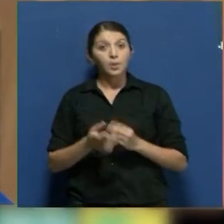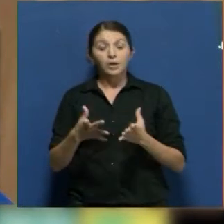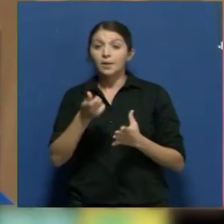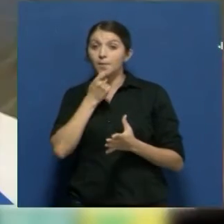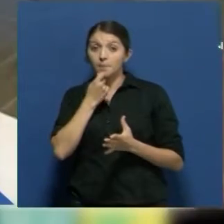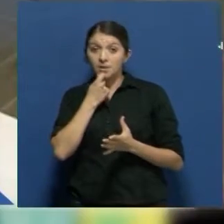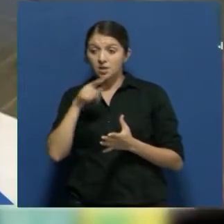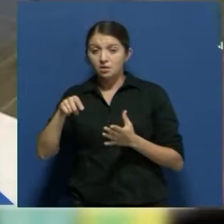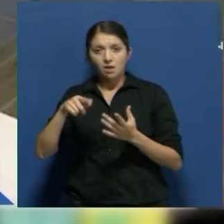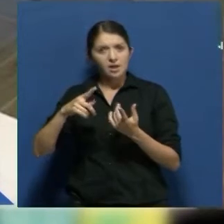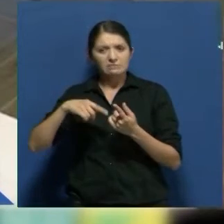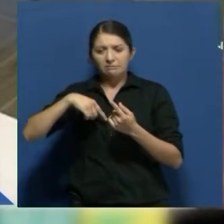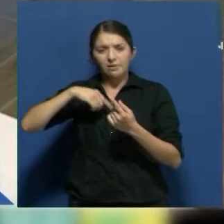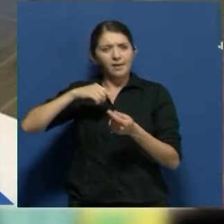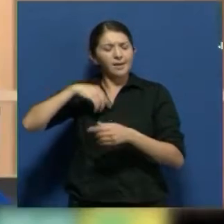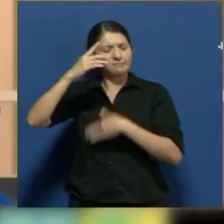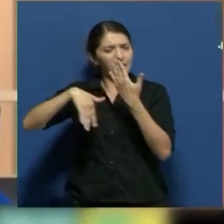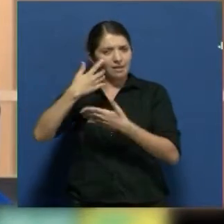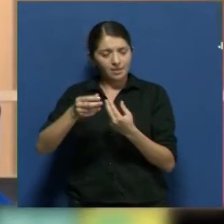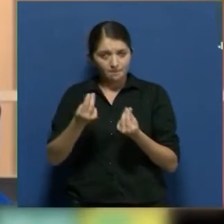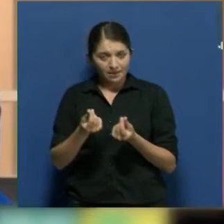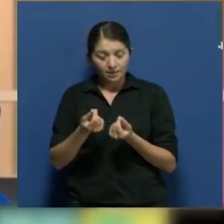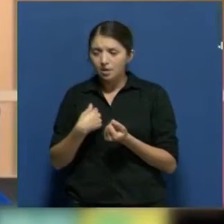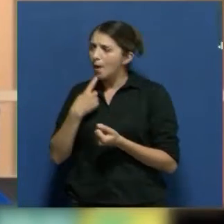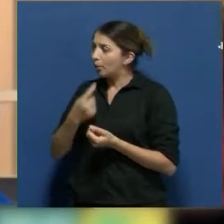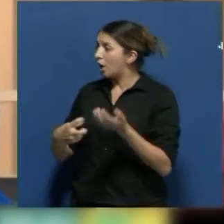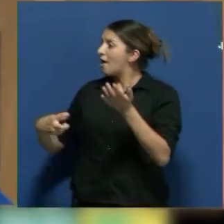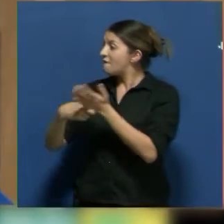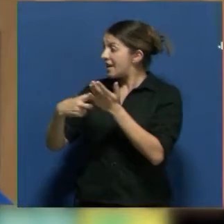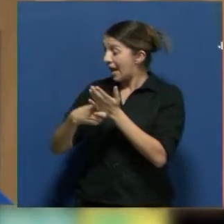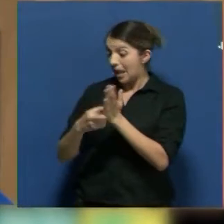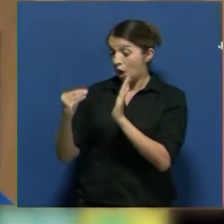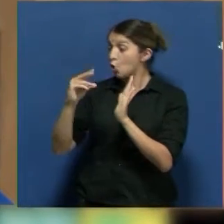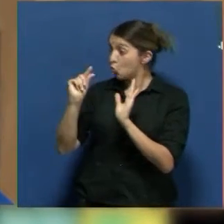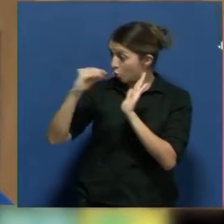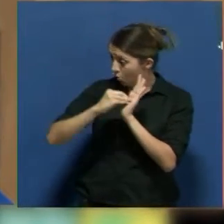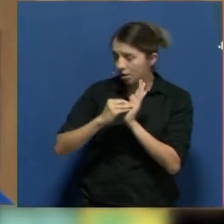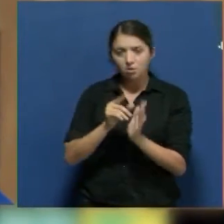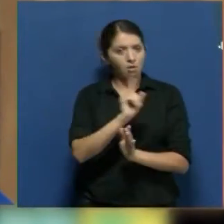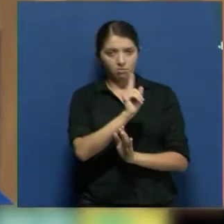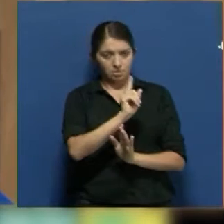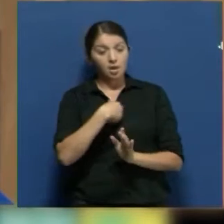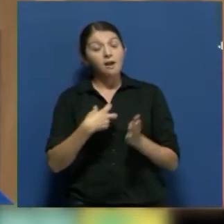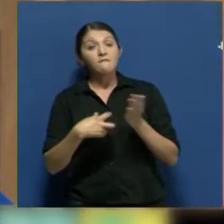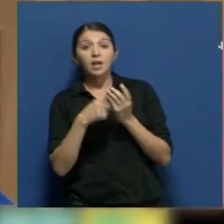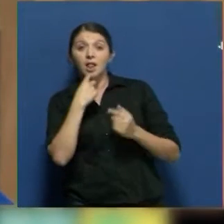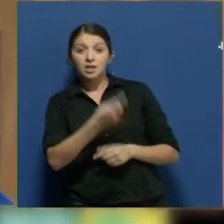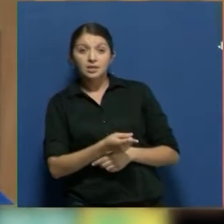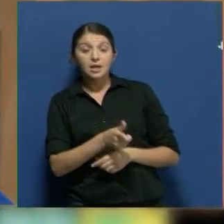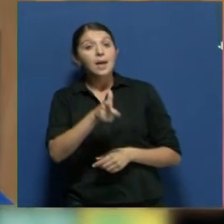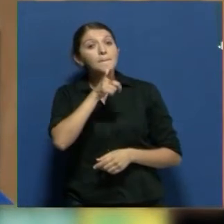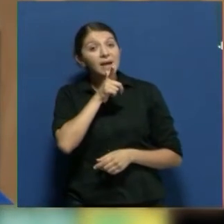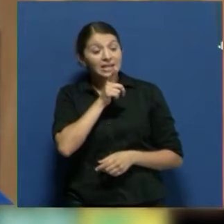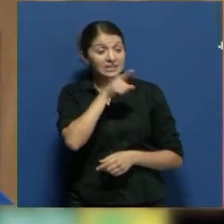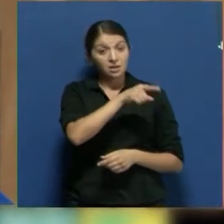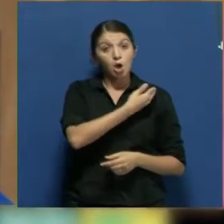una licuación, pero no habla de cifras. Pero ella no habla de los 4.000 millones en el dictamen. Ella lo único que dice es: acá puede haber una condonación de la deuda, una